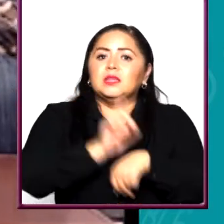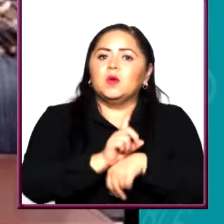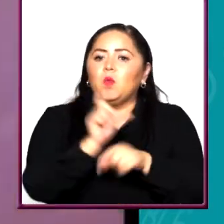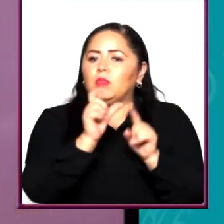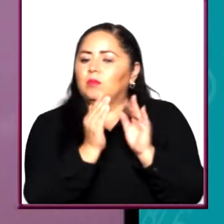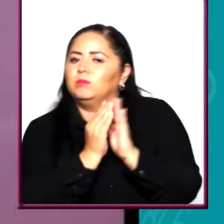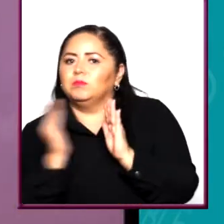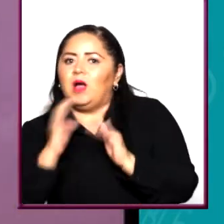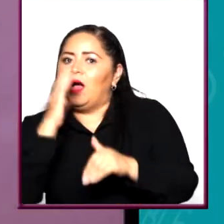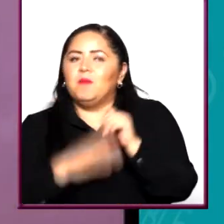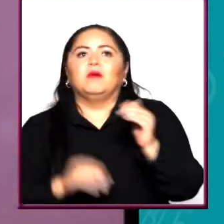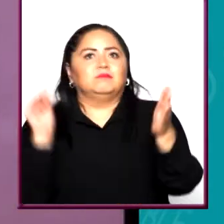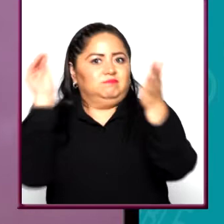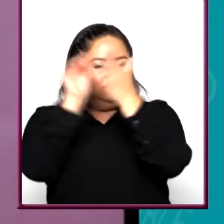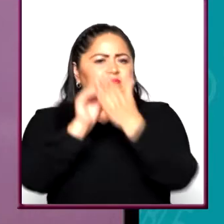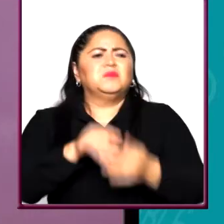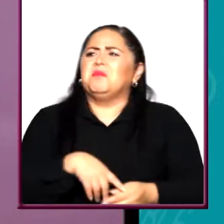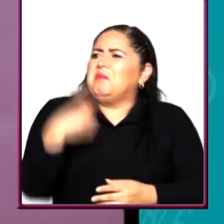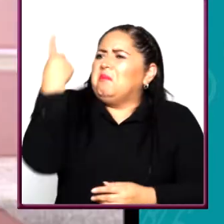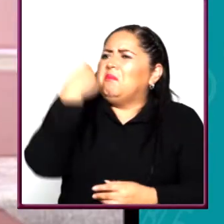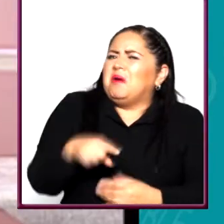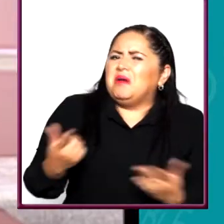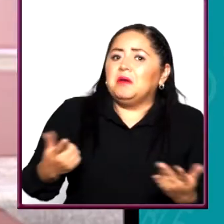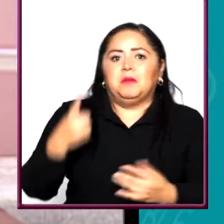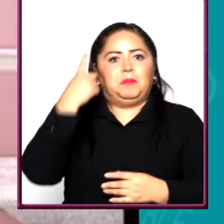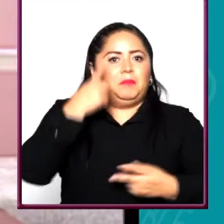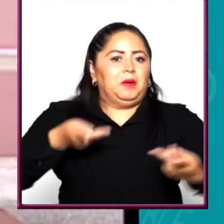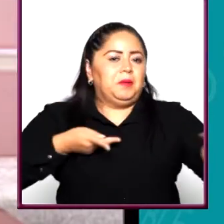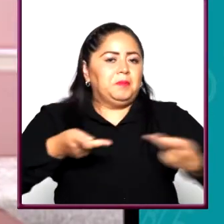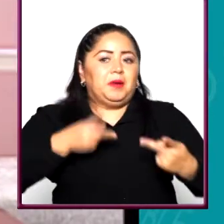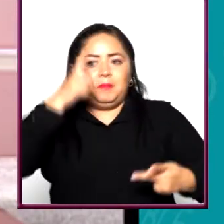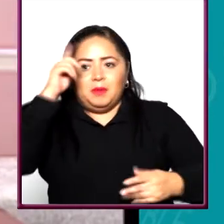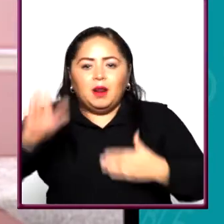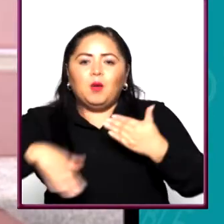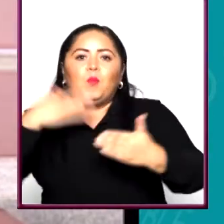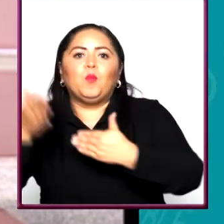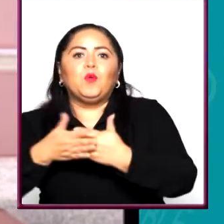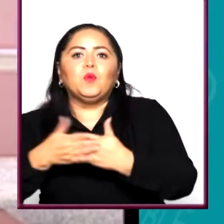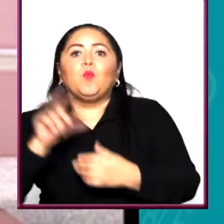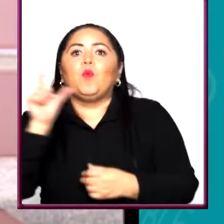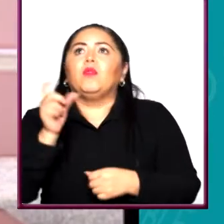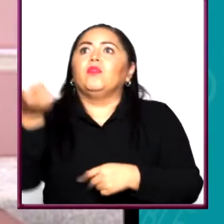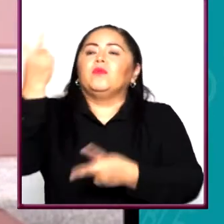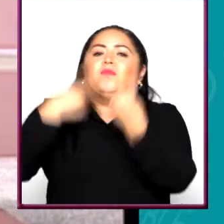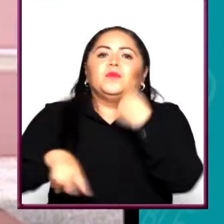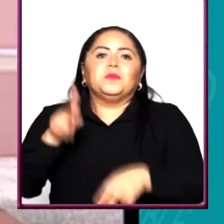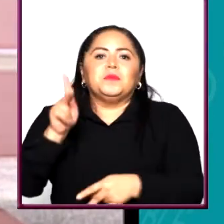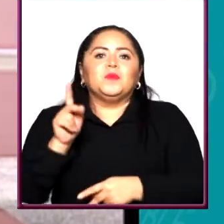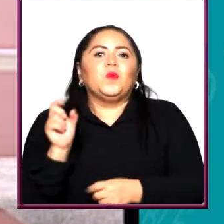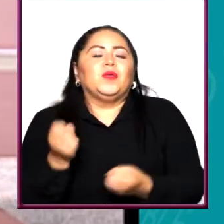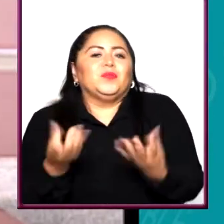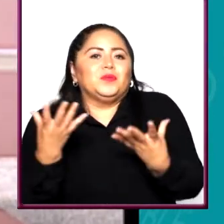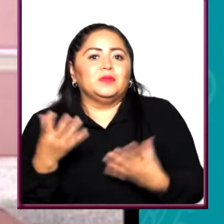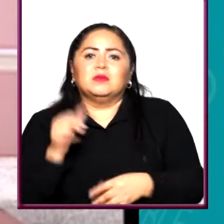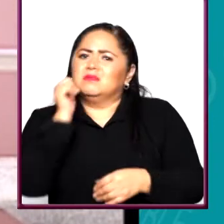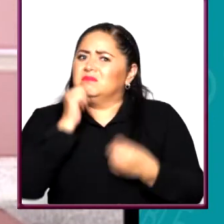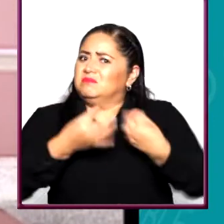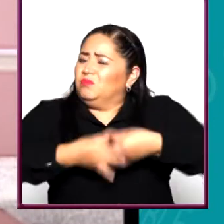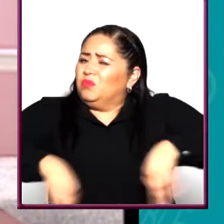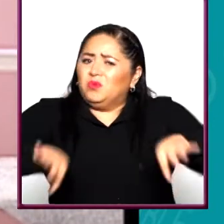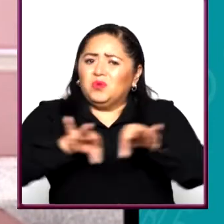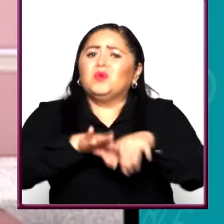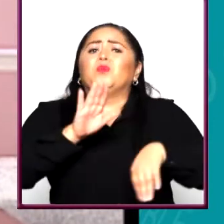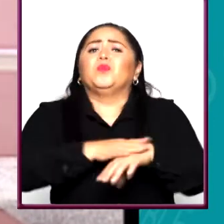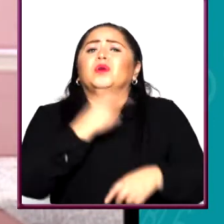que me duró la menstruación. ¿Para qué? Para estar preparada para la próxima y saber cuántos días me dura. Son datos